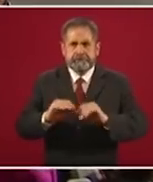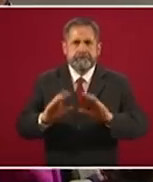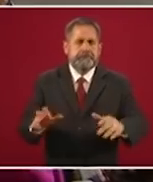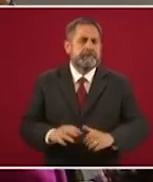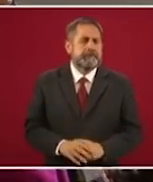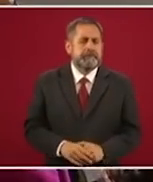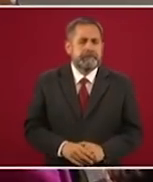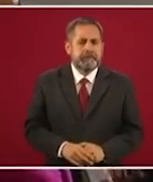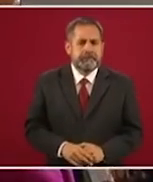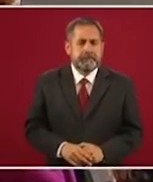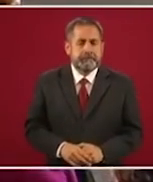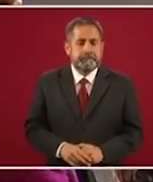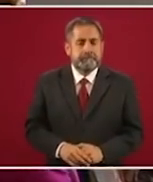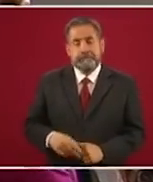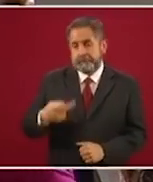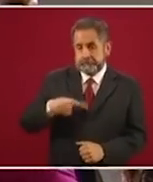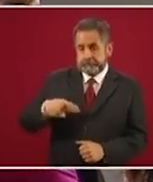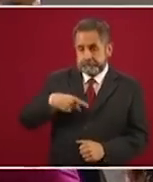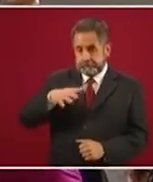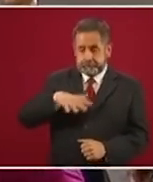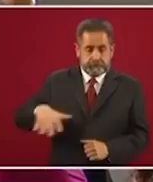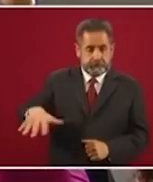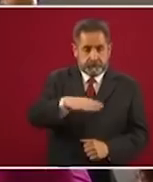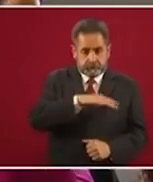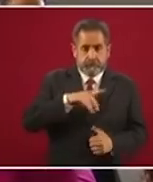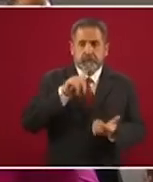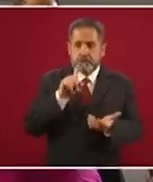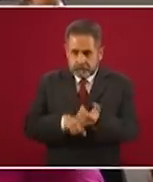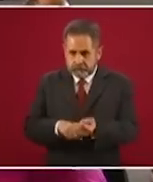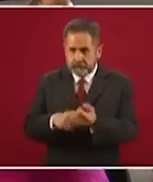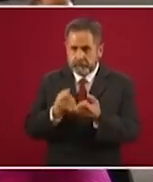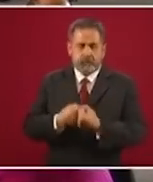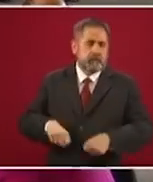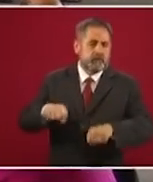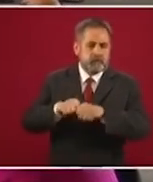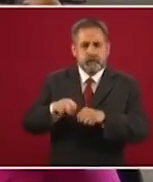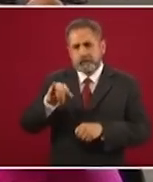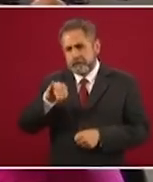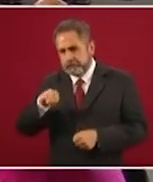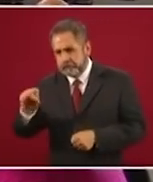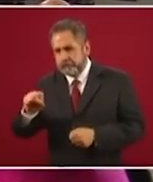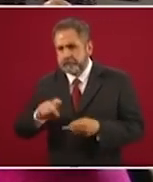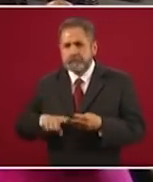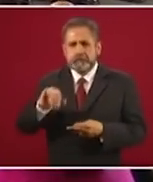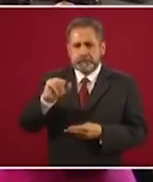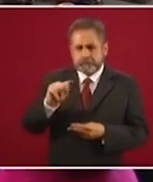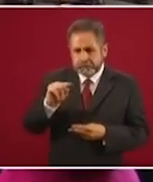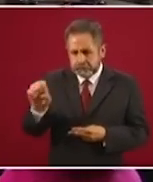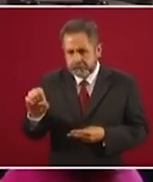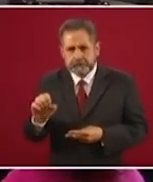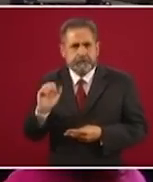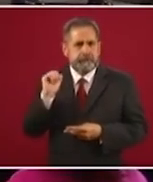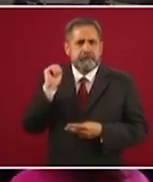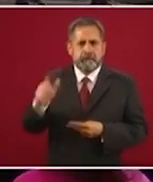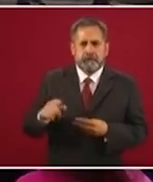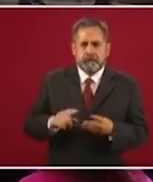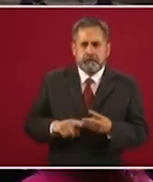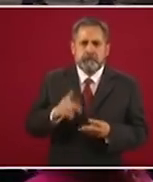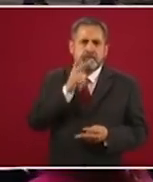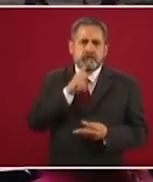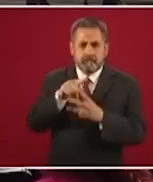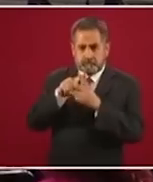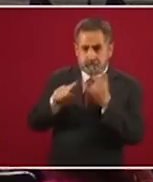Ahora, la población con seguridad social que se atiende en el IMSS, en el ISSSTE o en